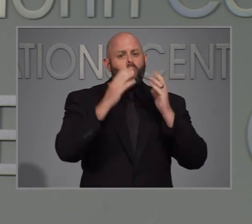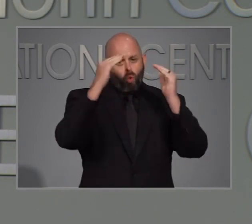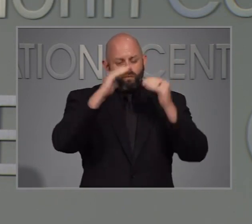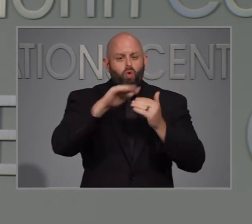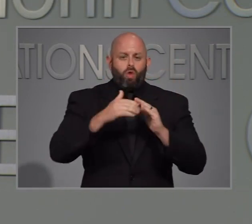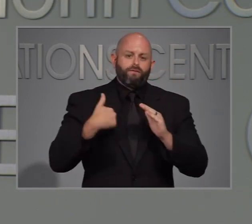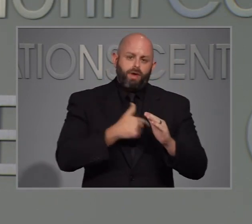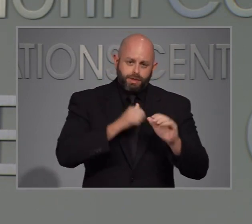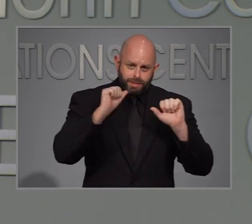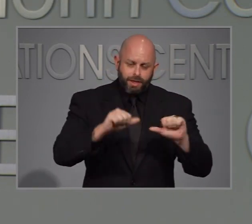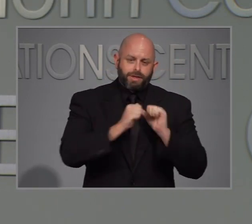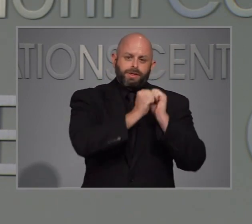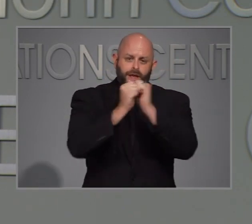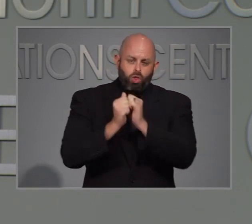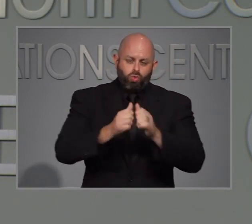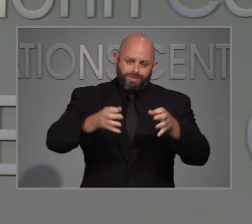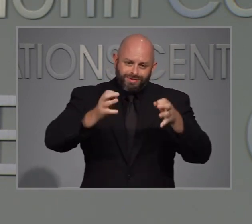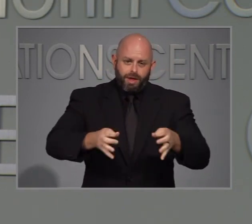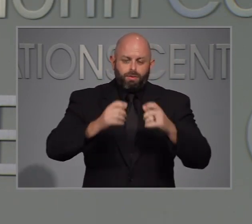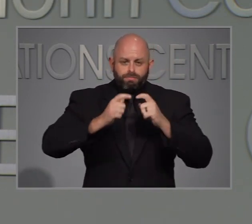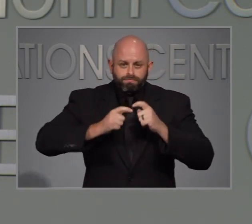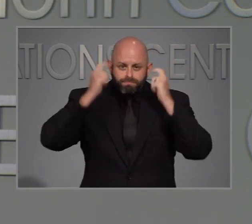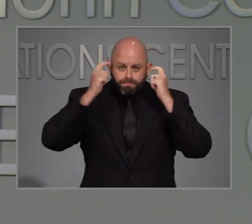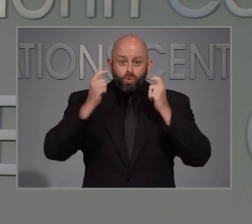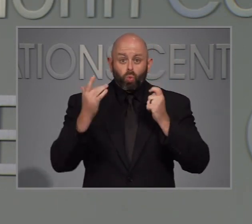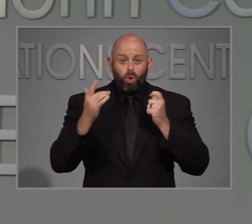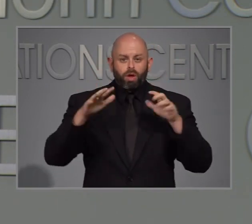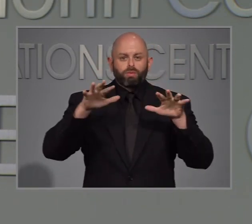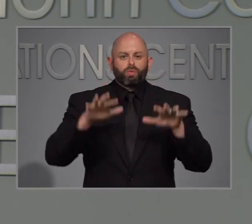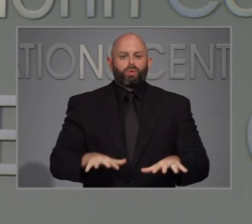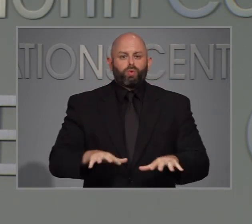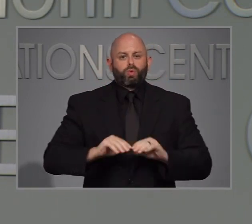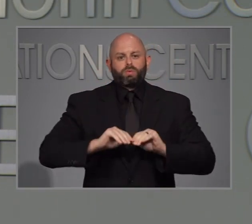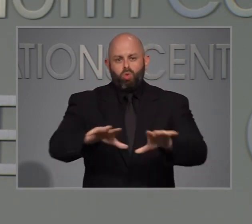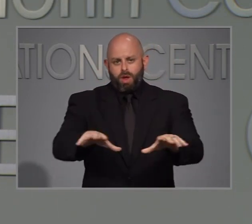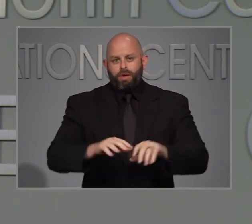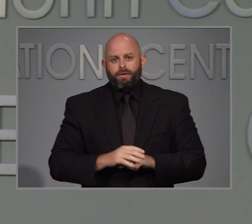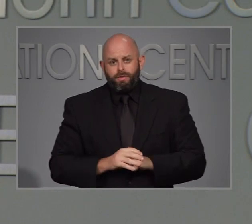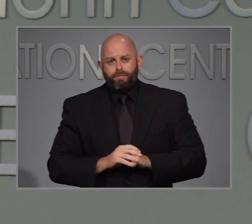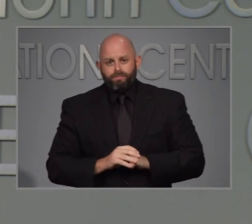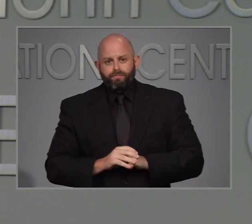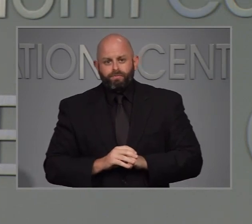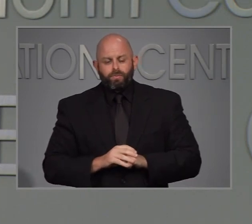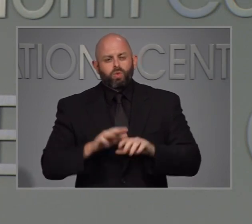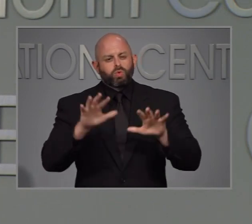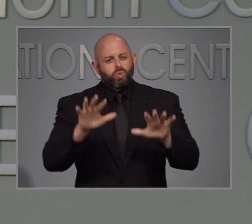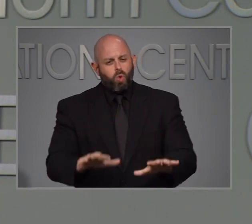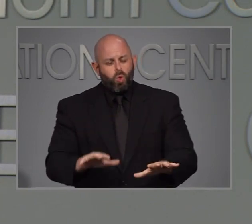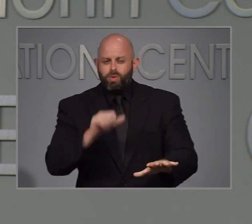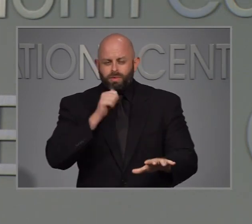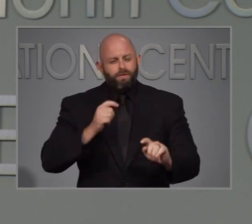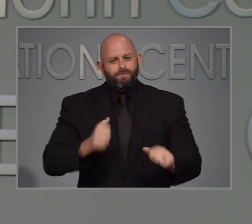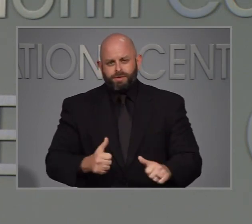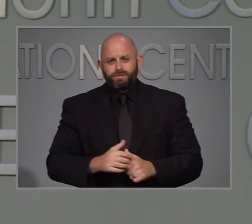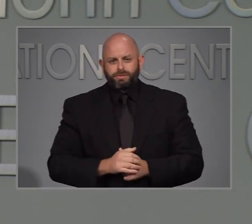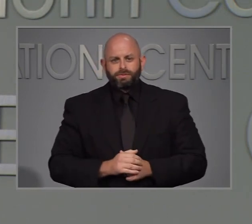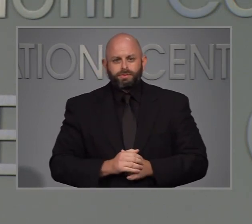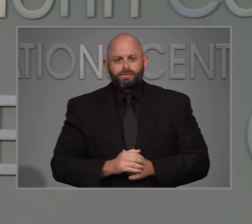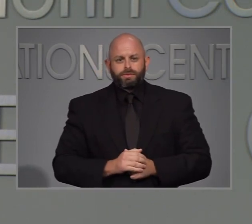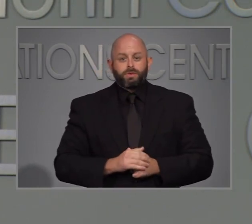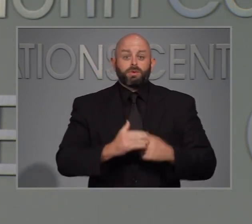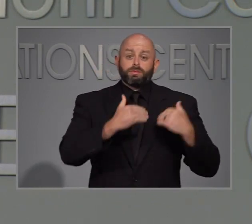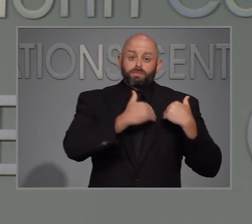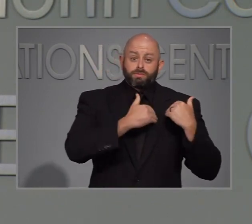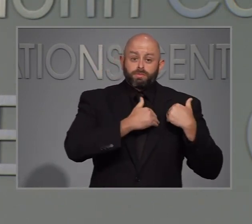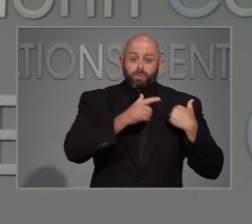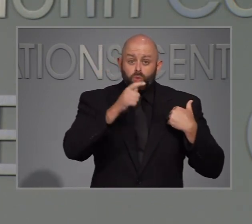todo esto y juntos podemos reducir la propagación, y con gusto hablo con cualquier legislador. Y la responsabilidad está